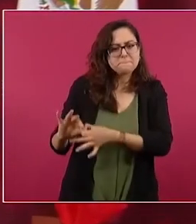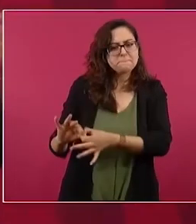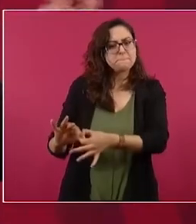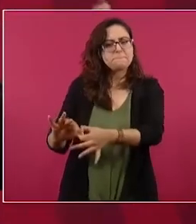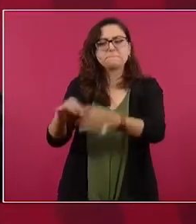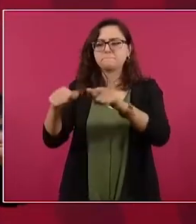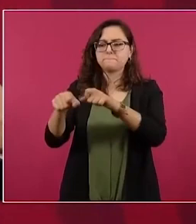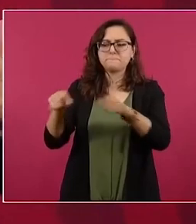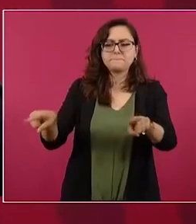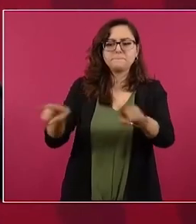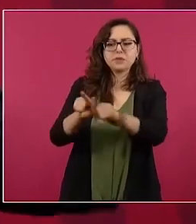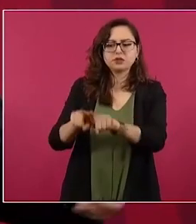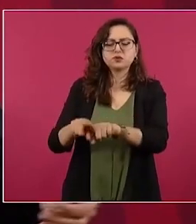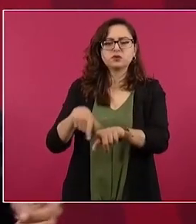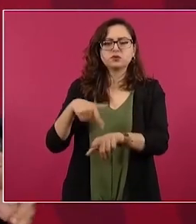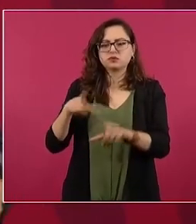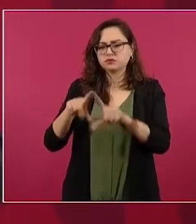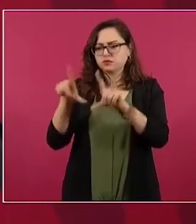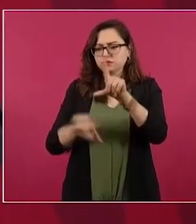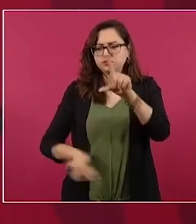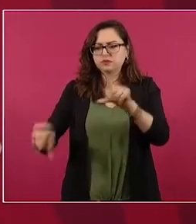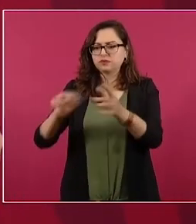Ya se sabe